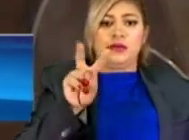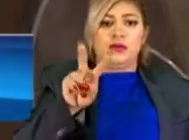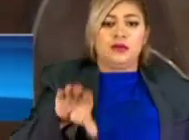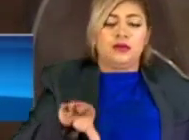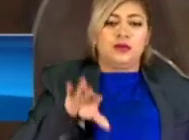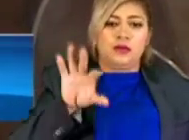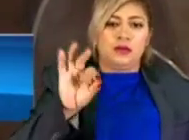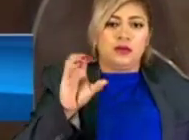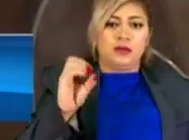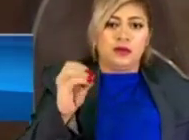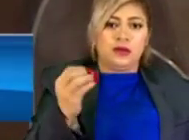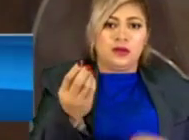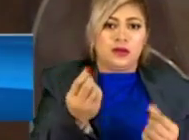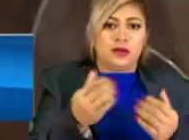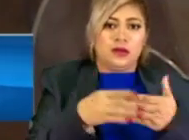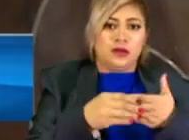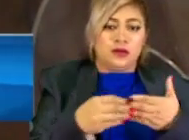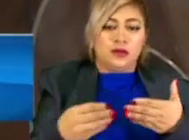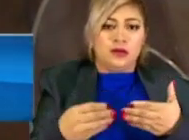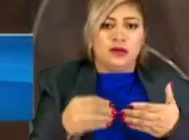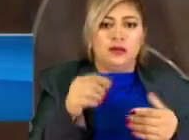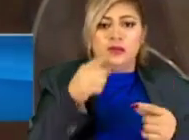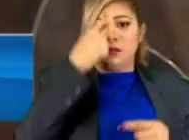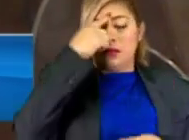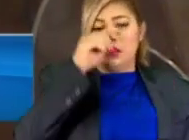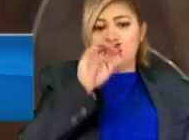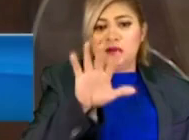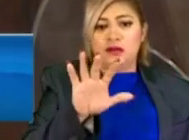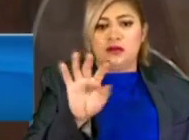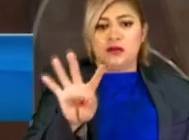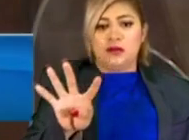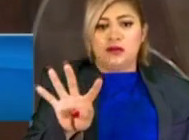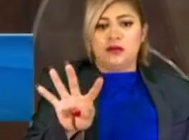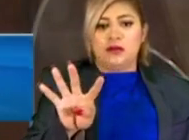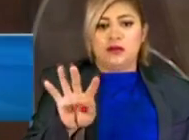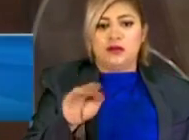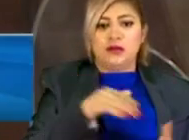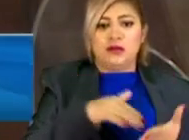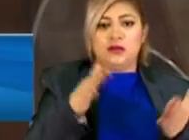59.290 balboas para 54 estudiantes con becas deportivas.